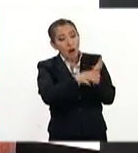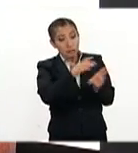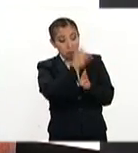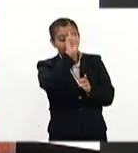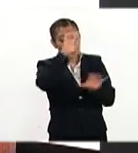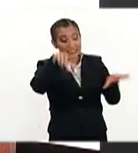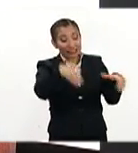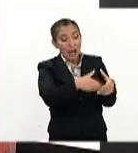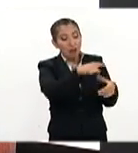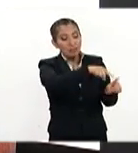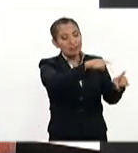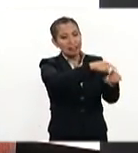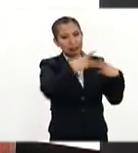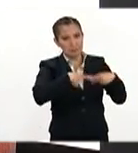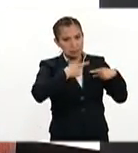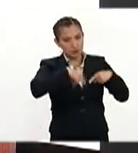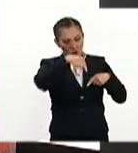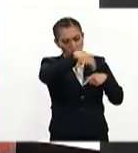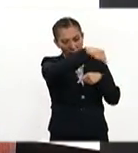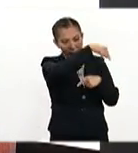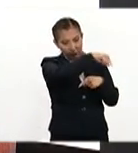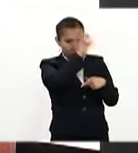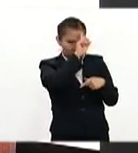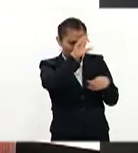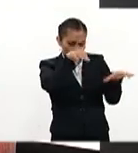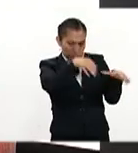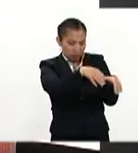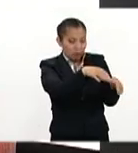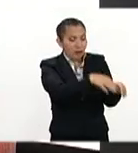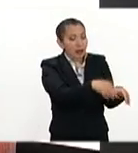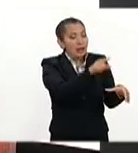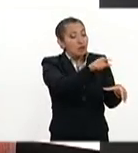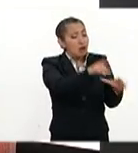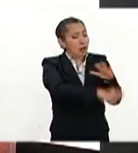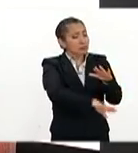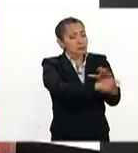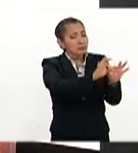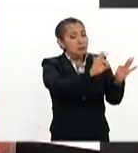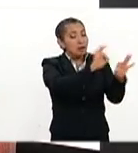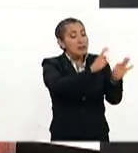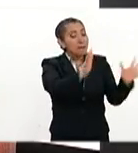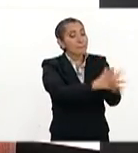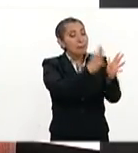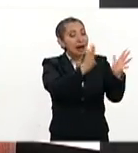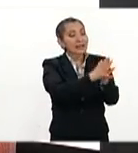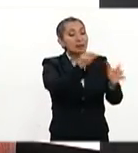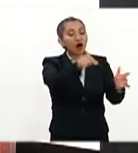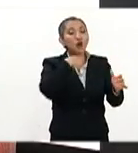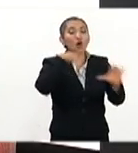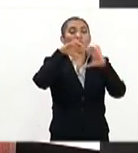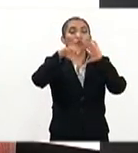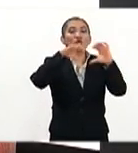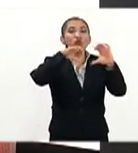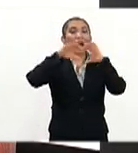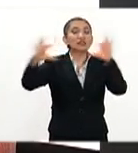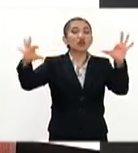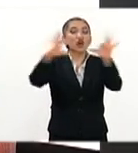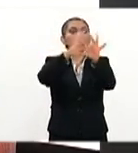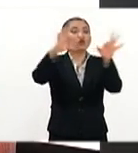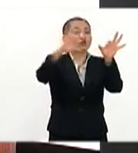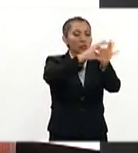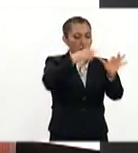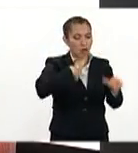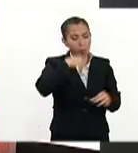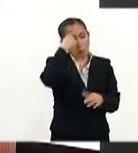el Consejo lo formamos varias personas, bueno, claro, es un consejo, ¿no? Y una parte fundamental es la participación con los medios de comunicación.